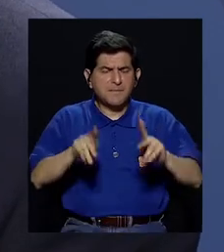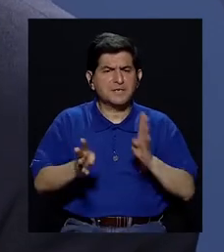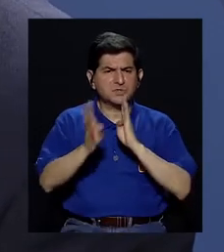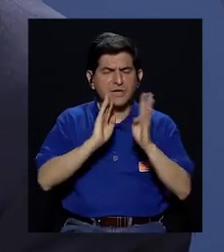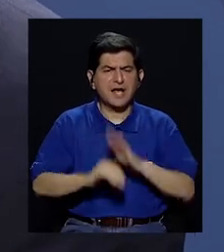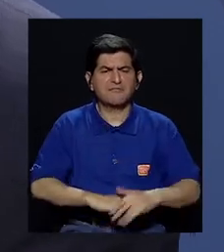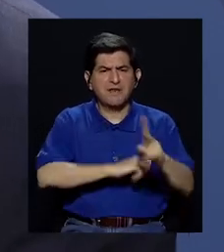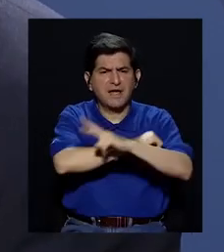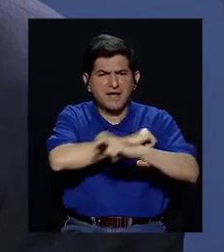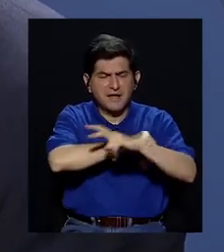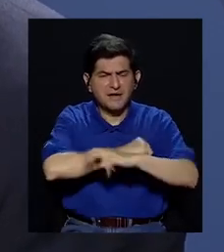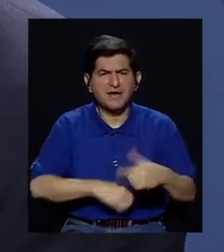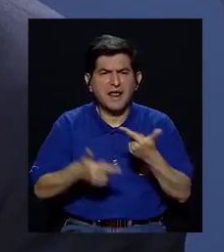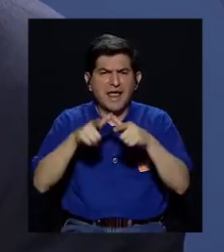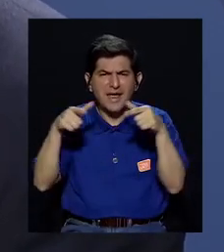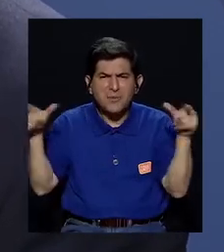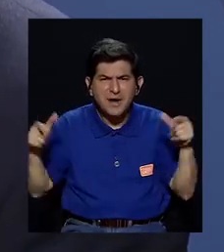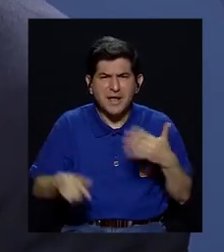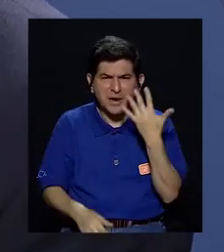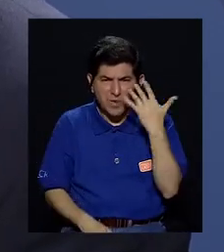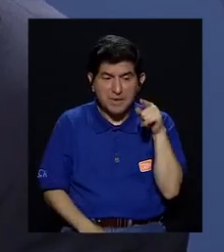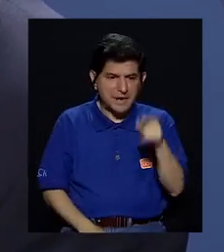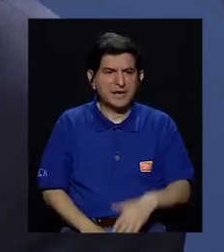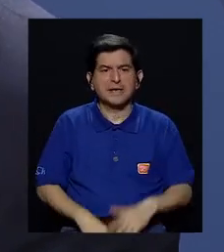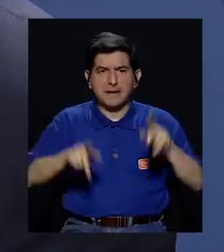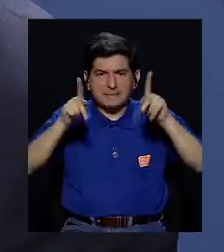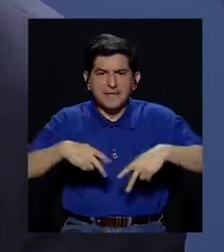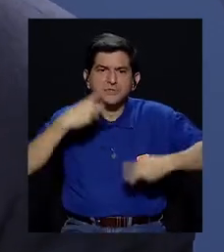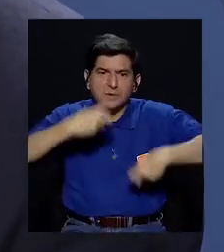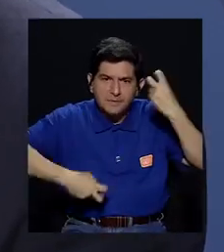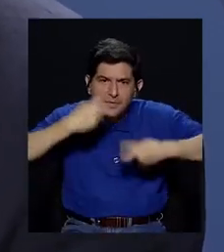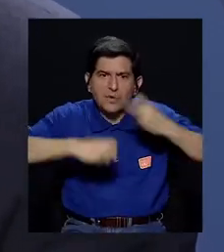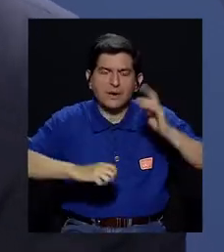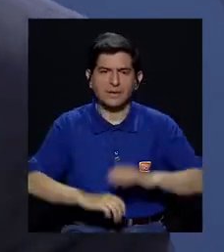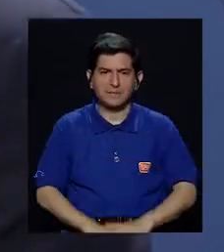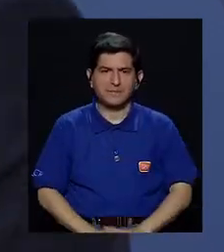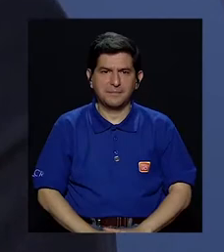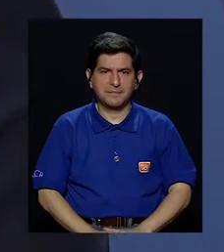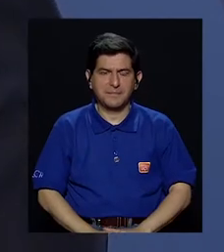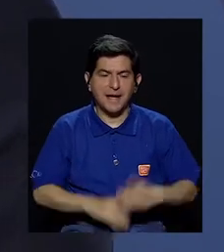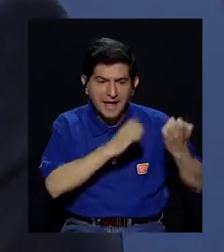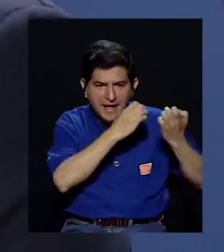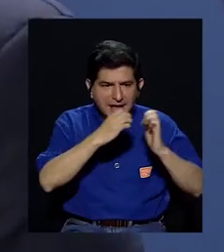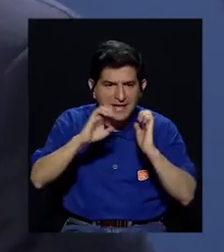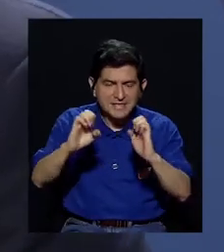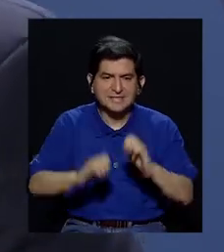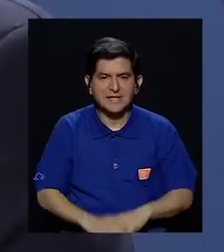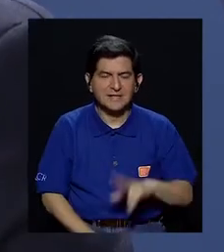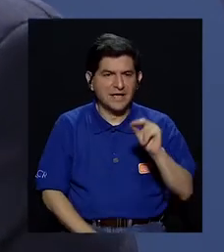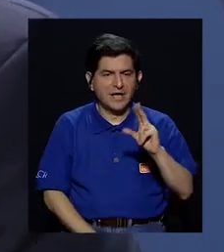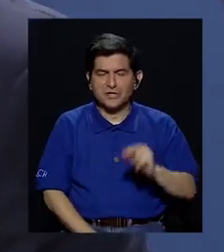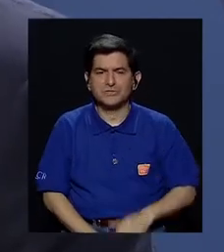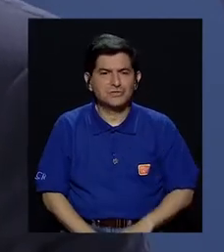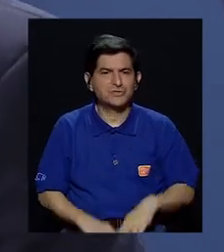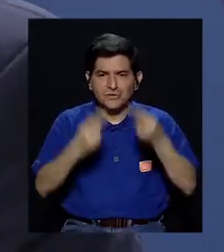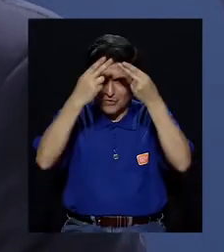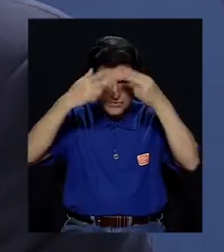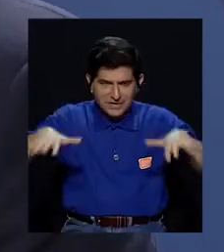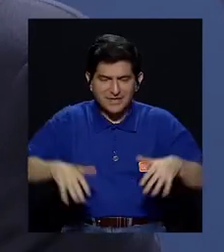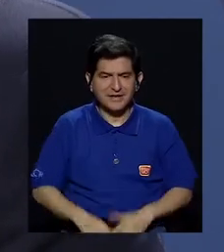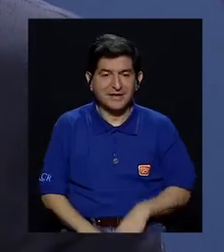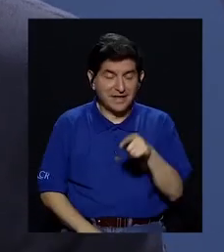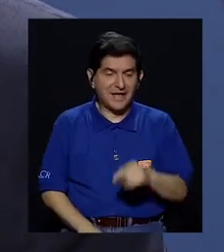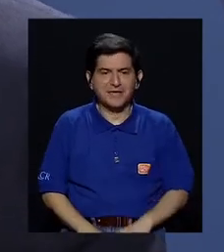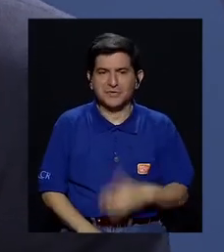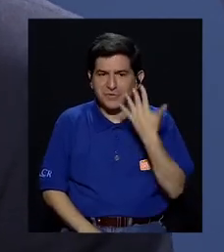muchacho hablando de la delincuencia en un lenguaje que más bien él parece ser el delincuente los estrategas y no sólo digitales parece que a nivel